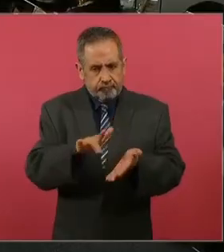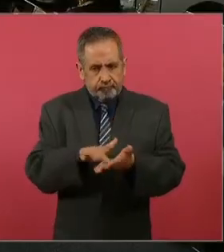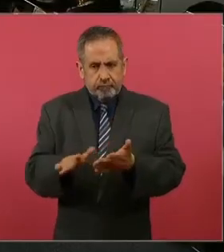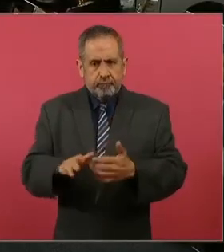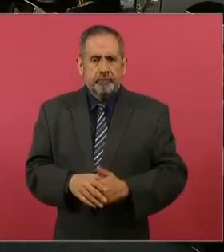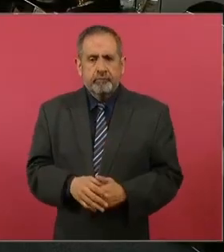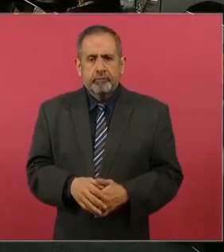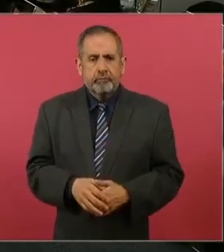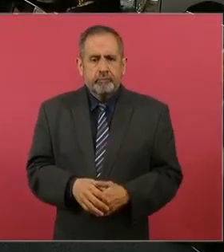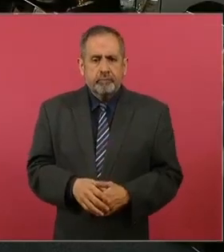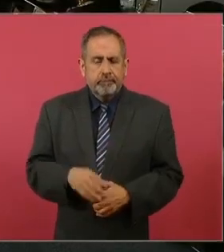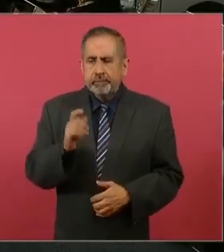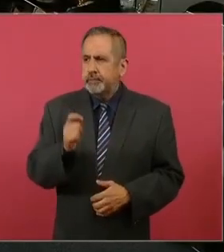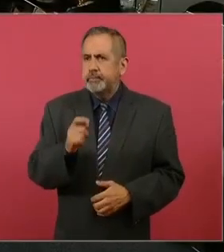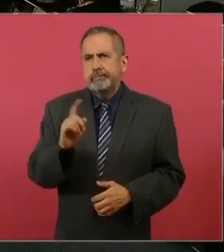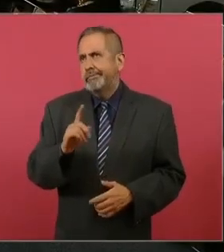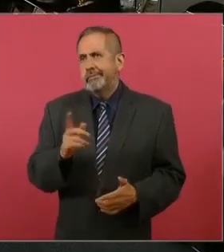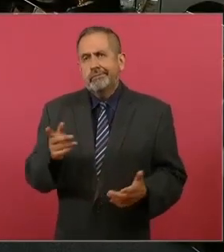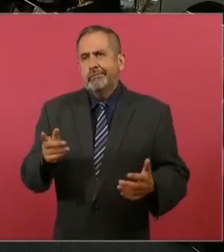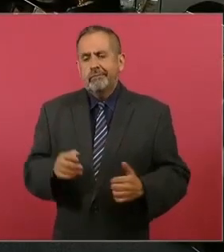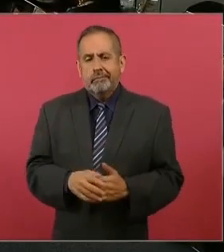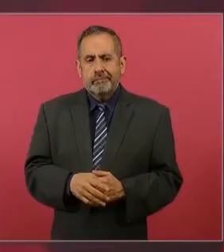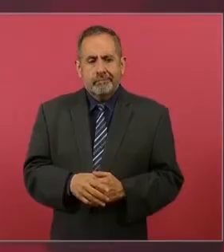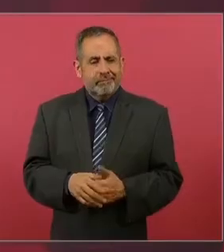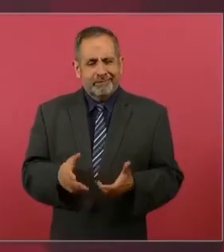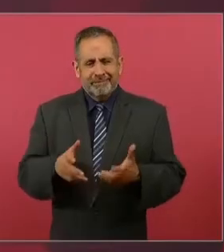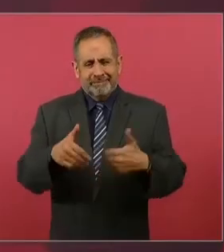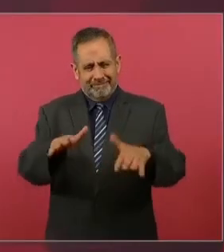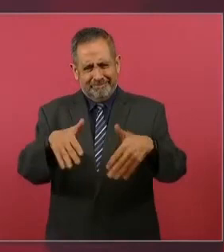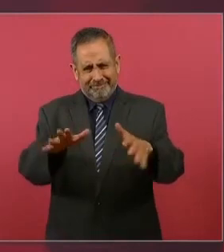porque no es, a ver, a la calle.